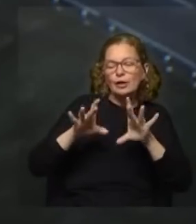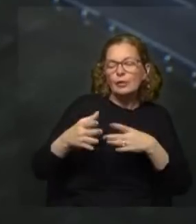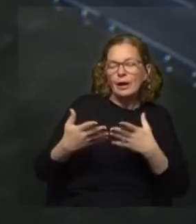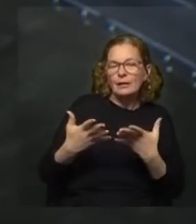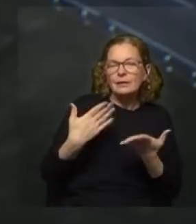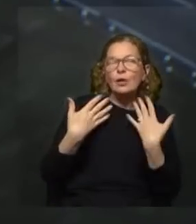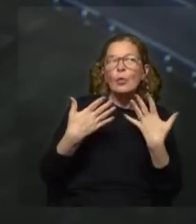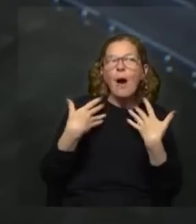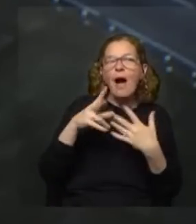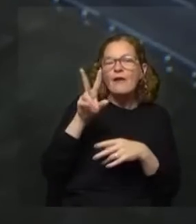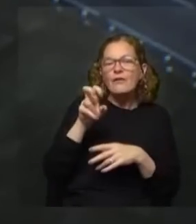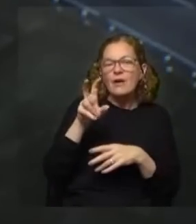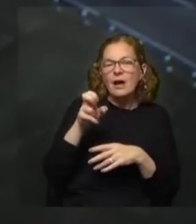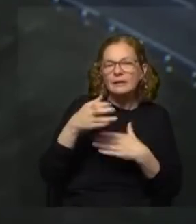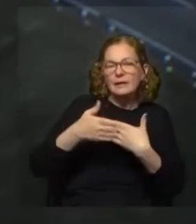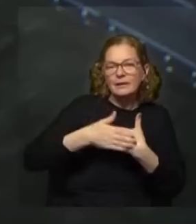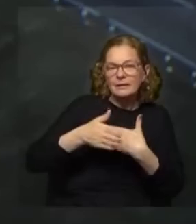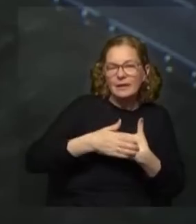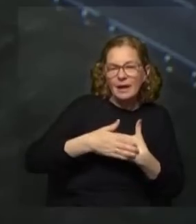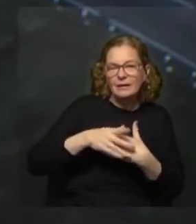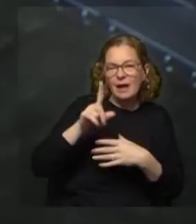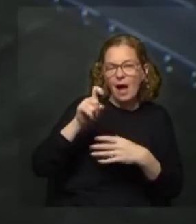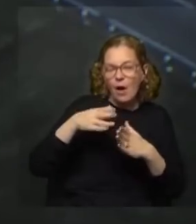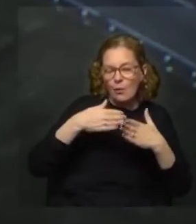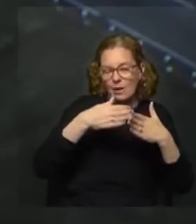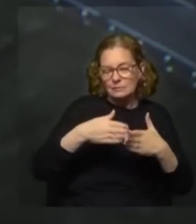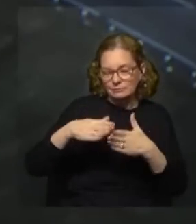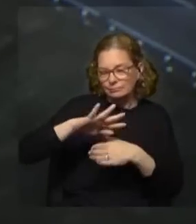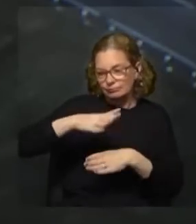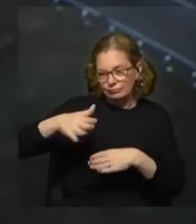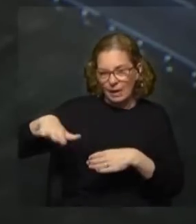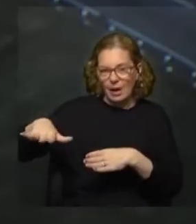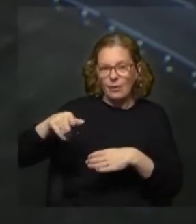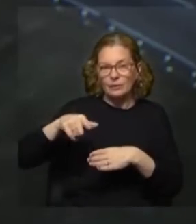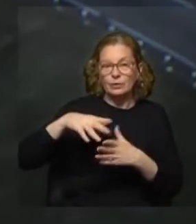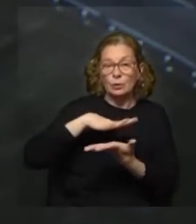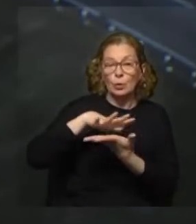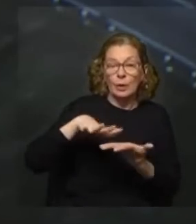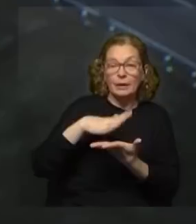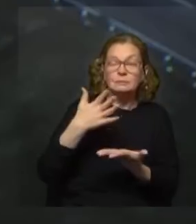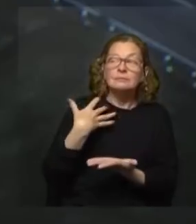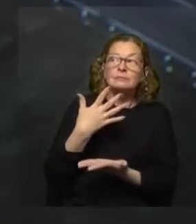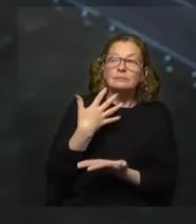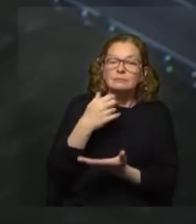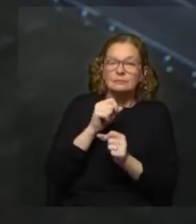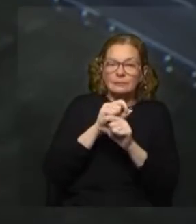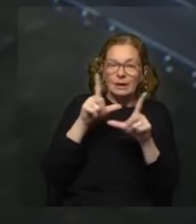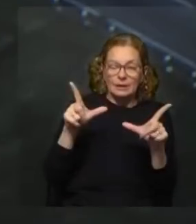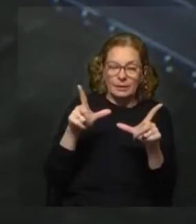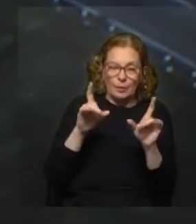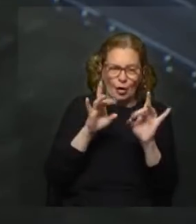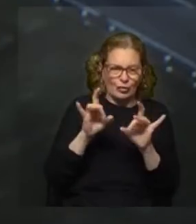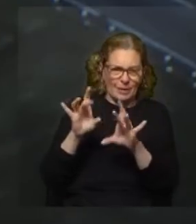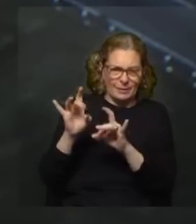de los espacios verdes de la proximidad de la rambla la Bahía las vistas también Estos espacios con aire limpio no libres de